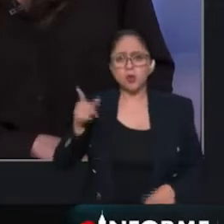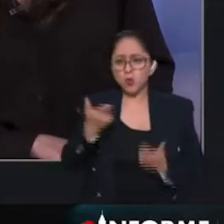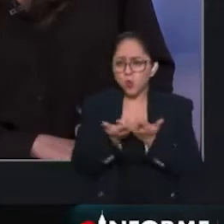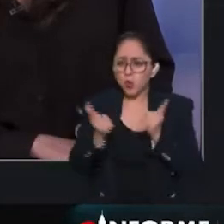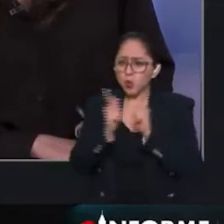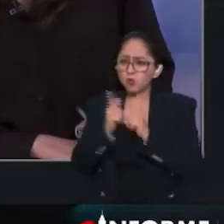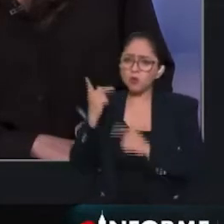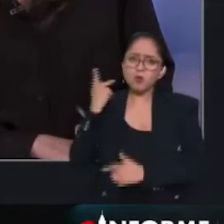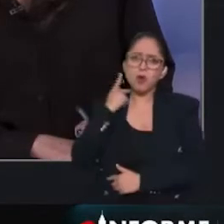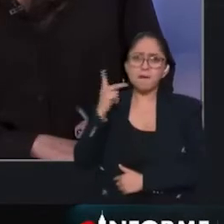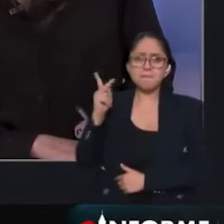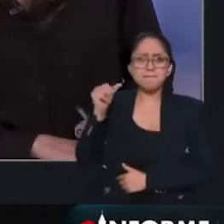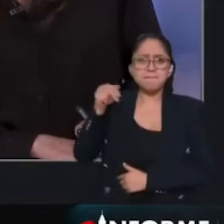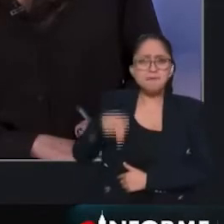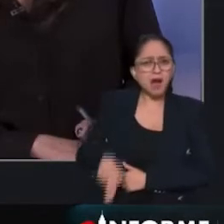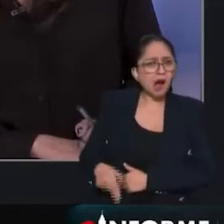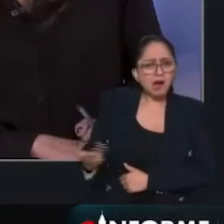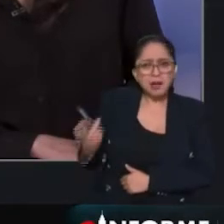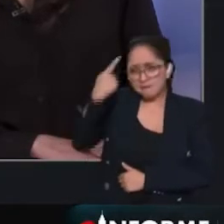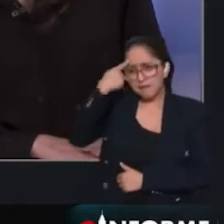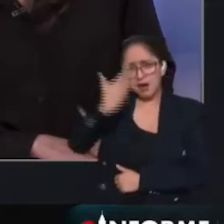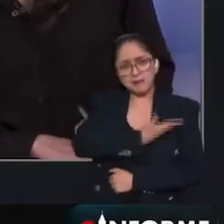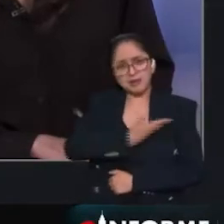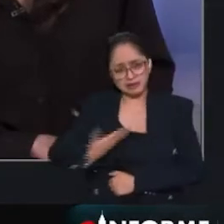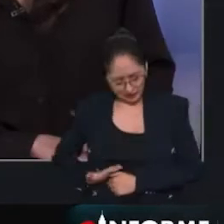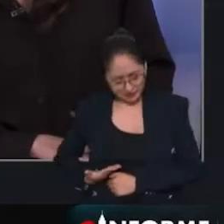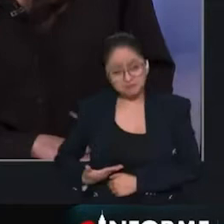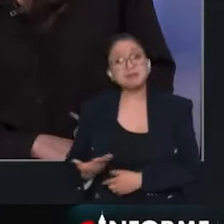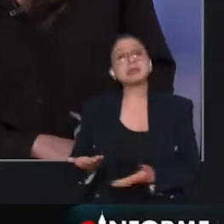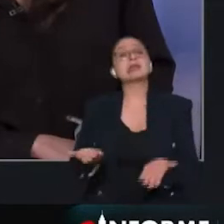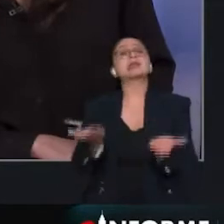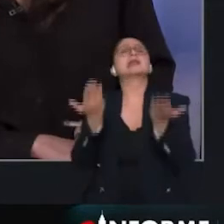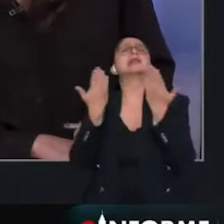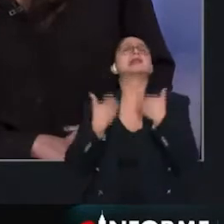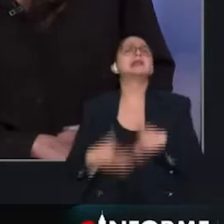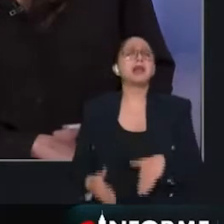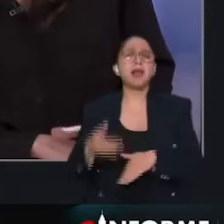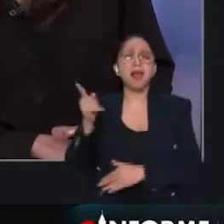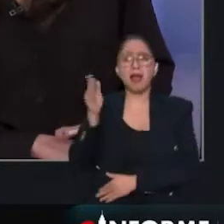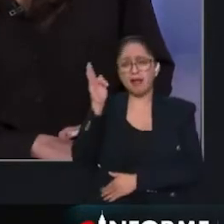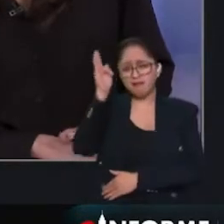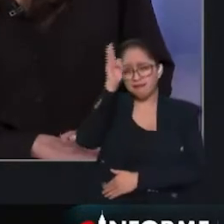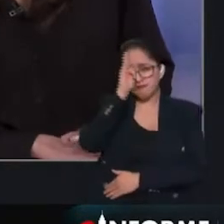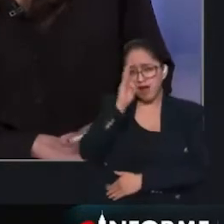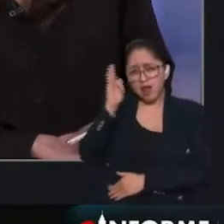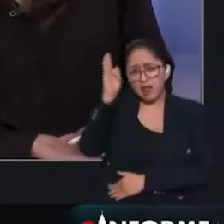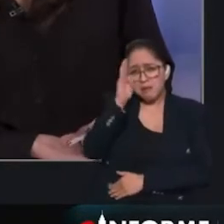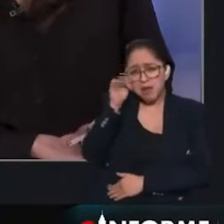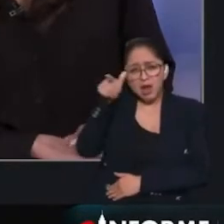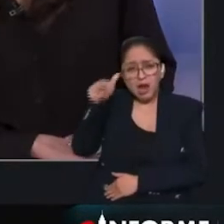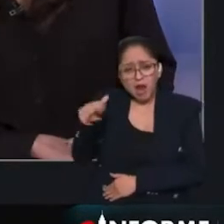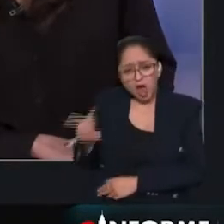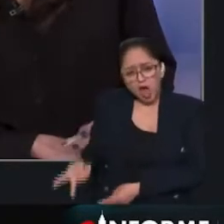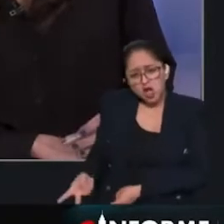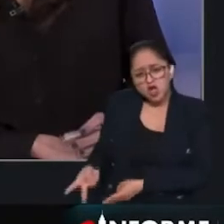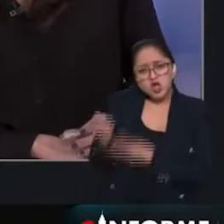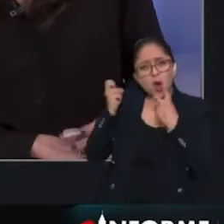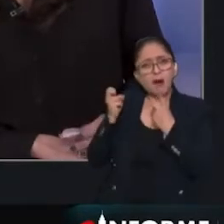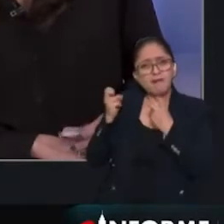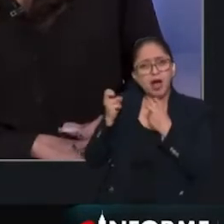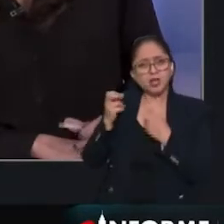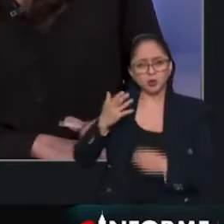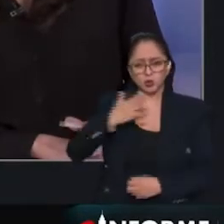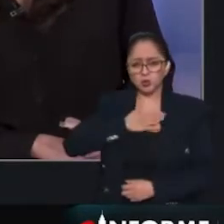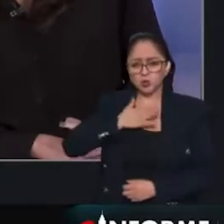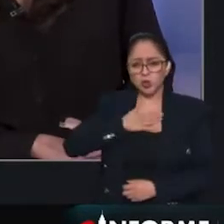luego viene el caso de Felipe Calderón, que es un caso increíble. Es decir, Calderón, además de que se roba la presidencia de México, bueno, hay una cosa